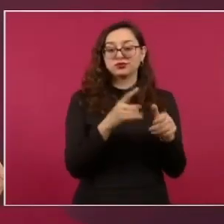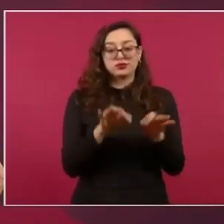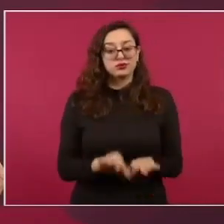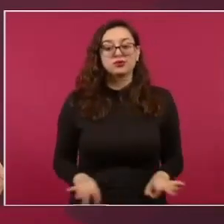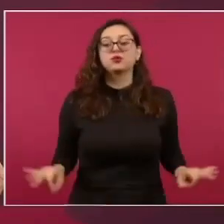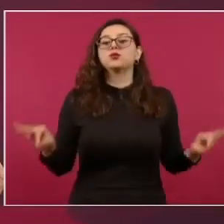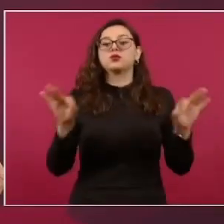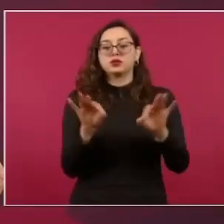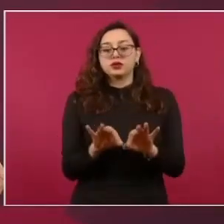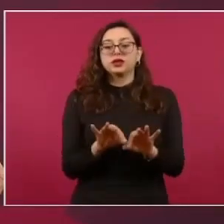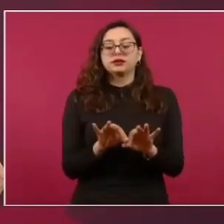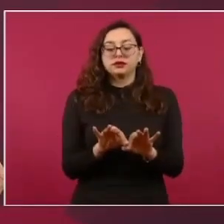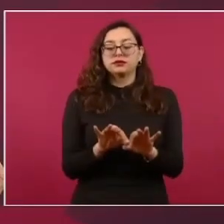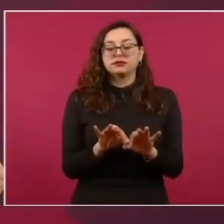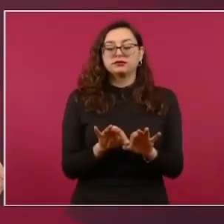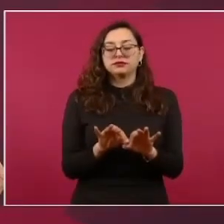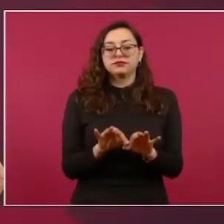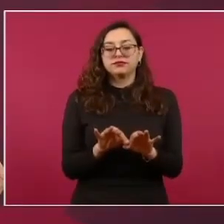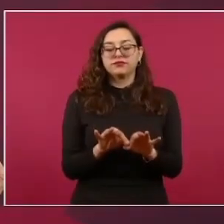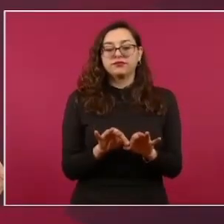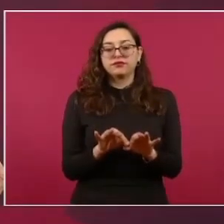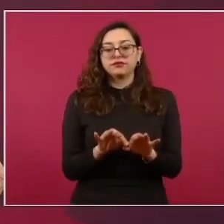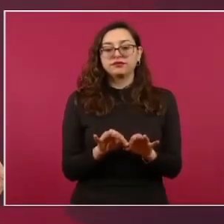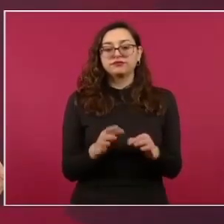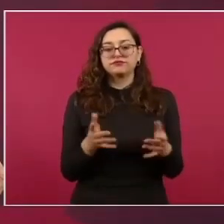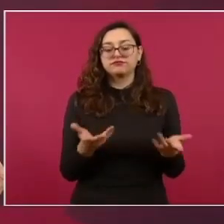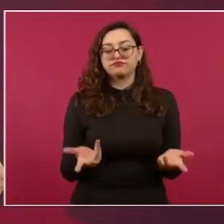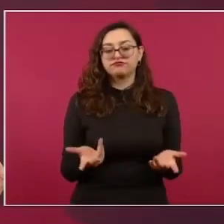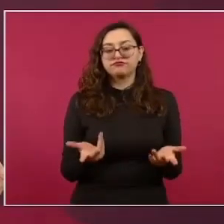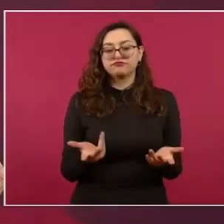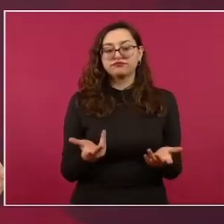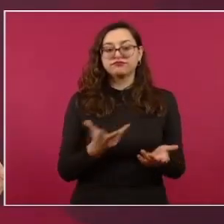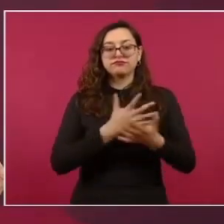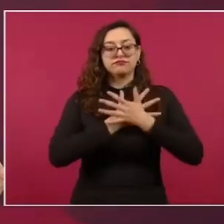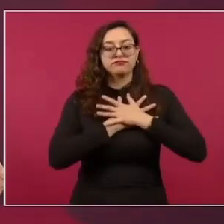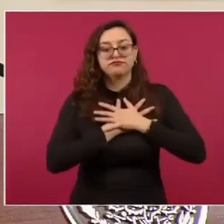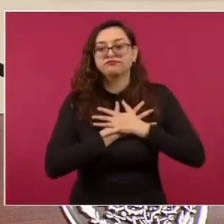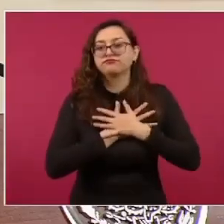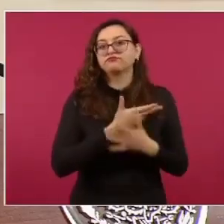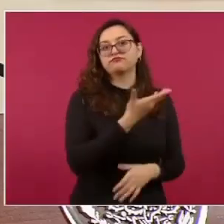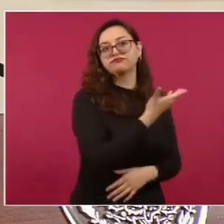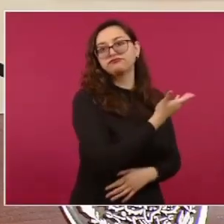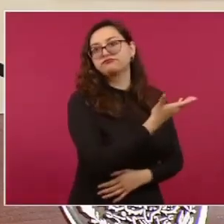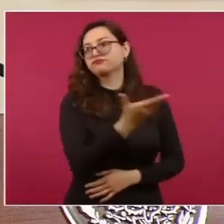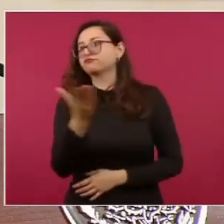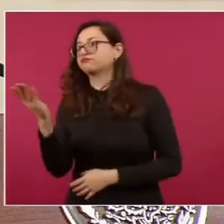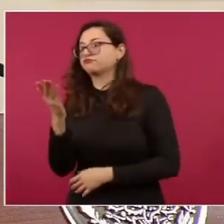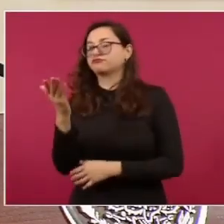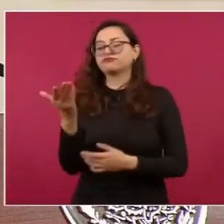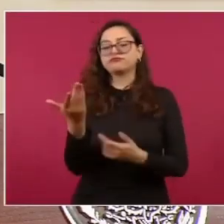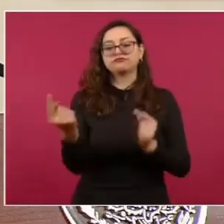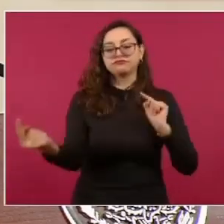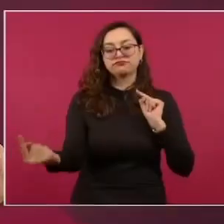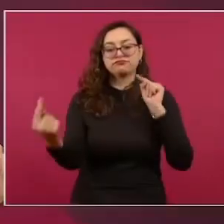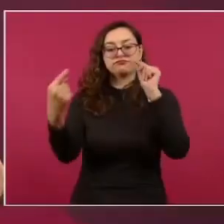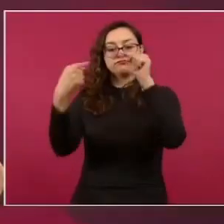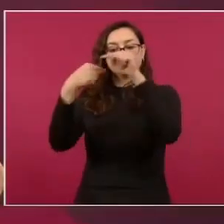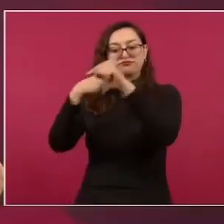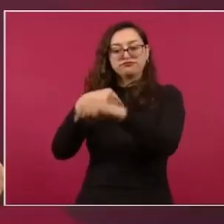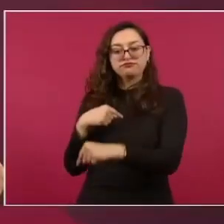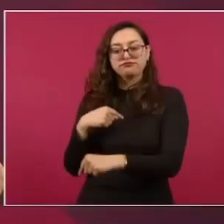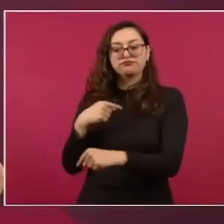universal y nuestro del amor al prójimo, que eso es